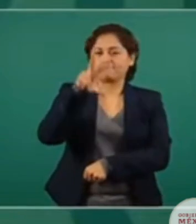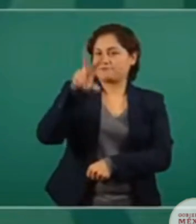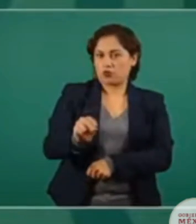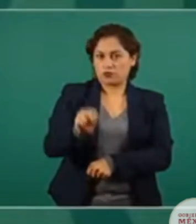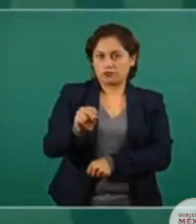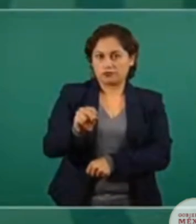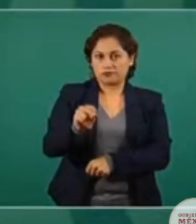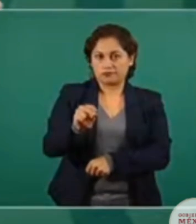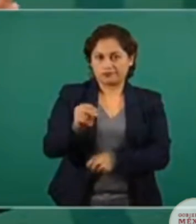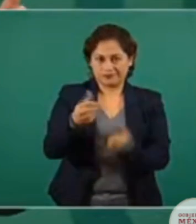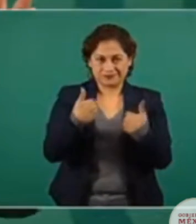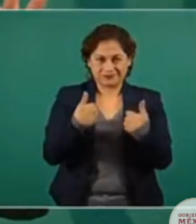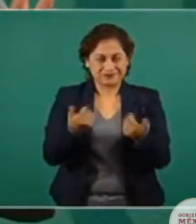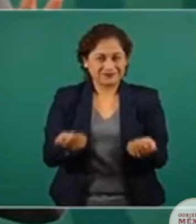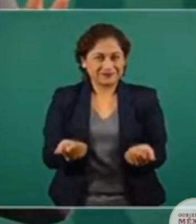Entonces,